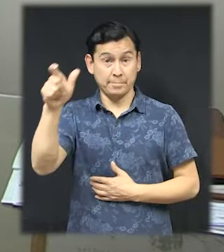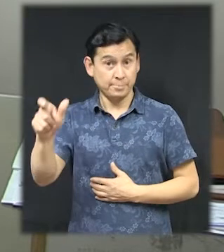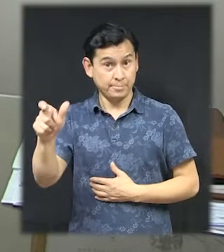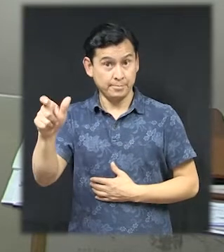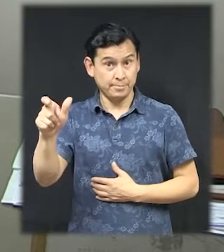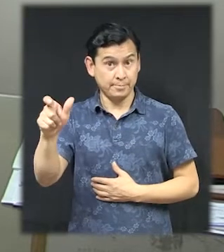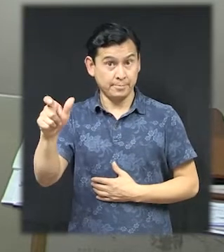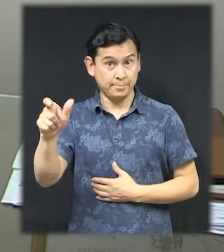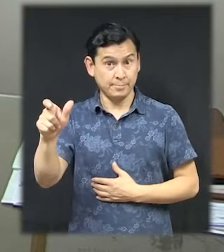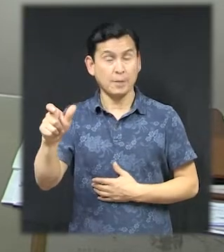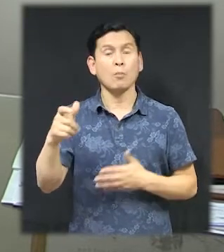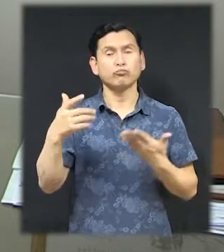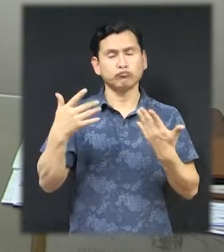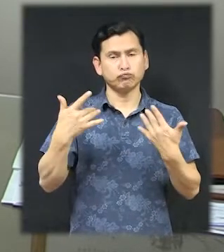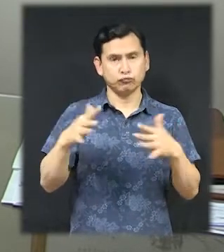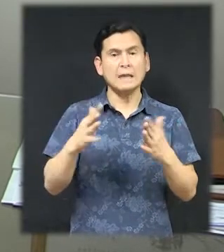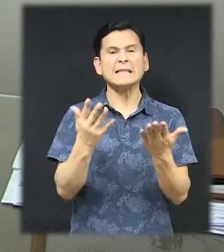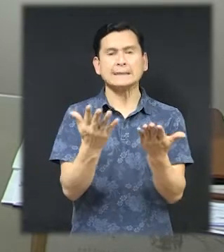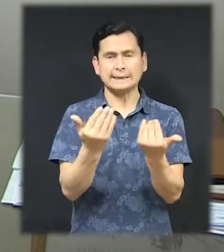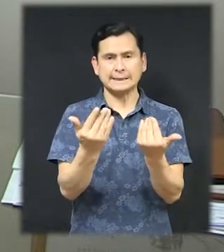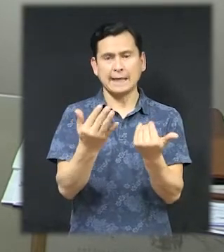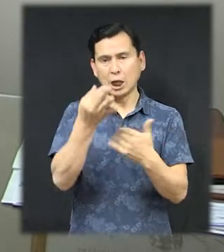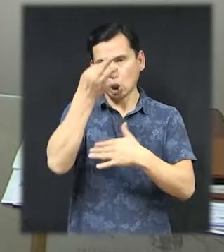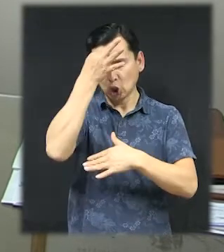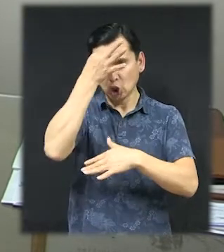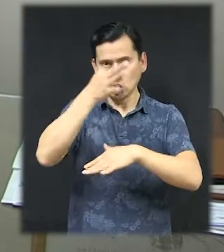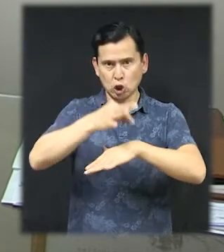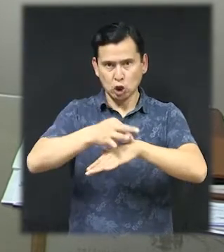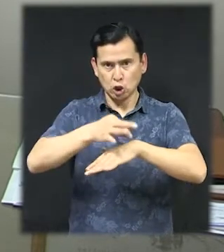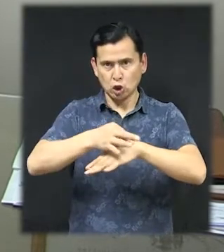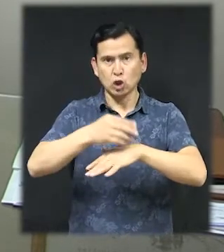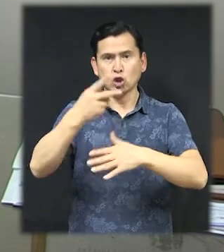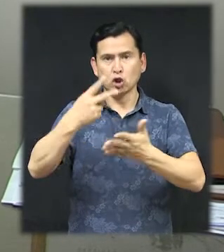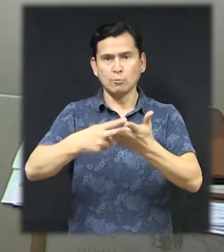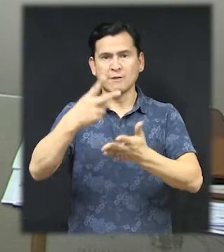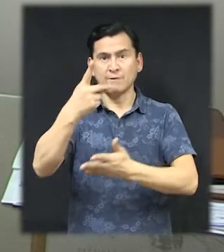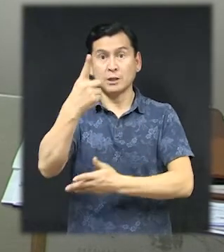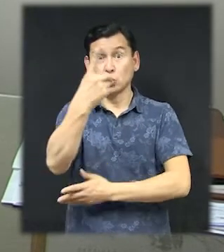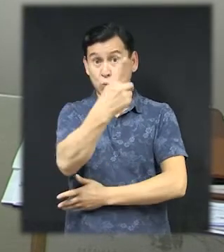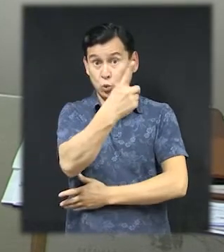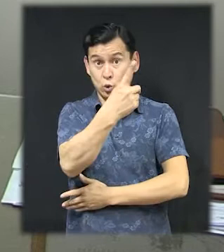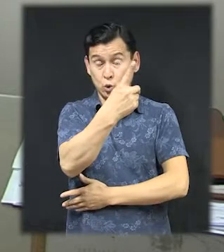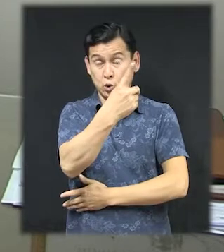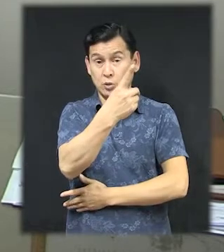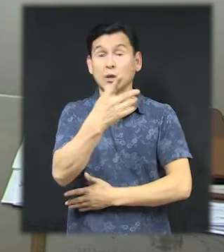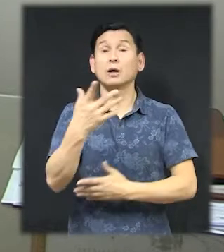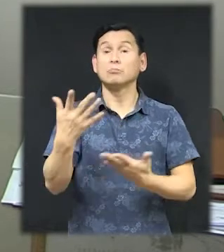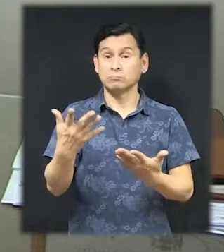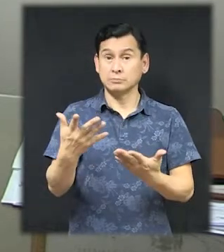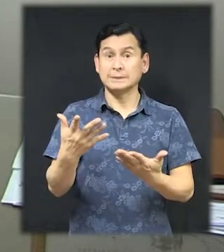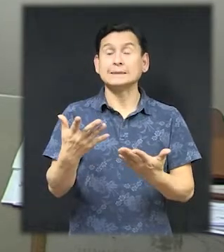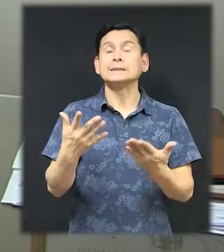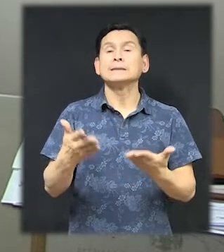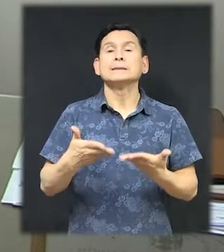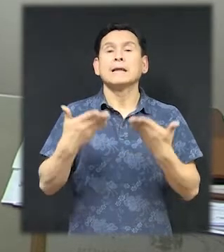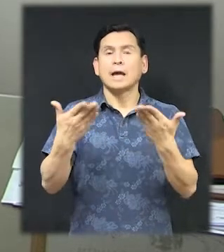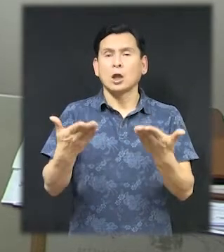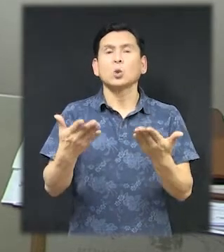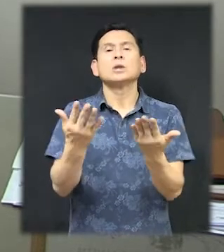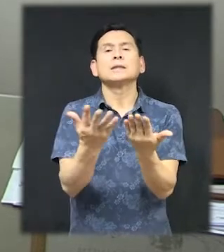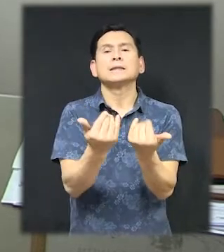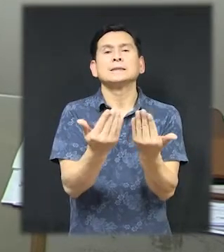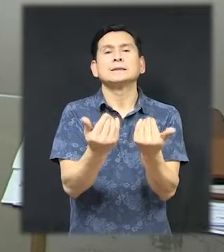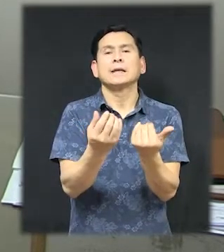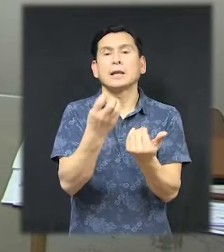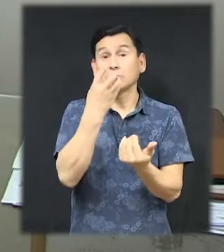que han requerido atención médica durante el año 2021 han generado una demanda de ventilación